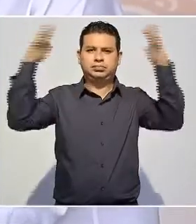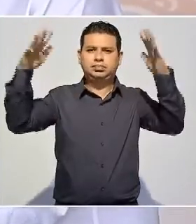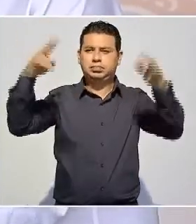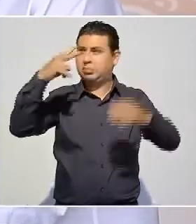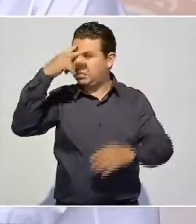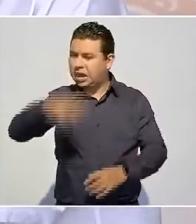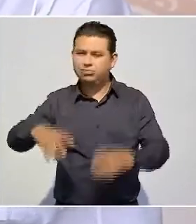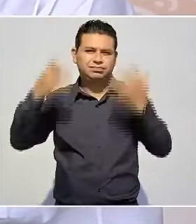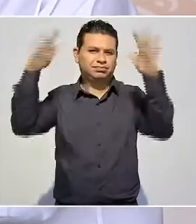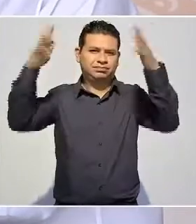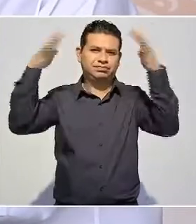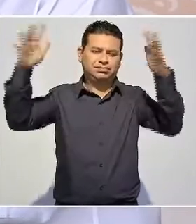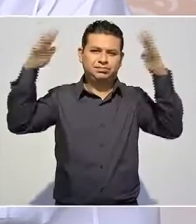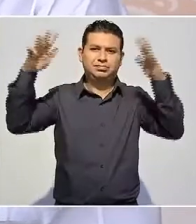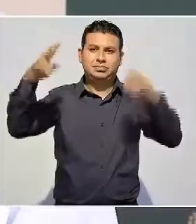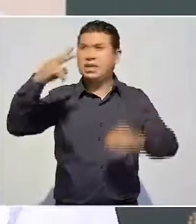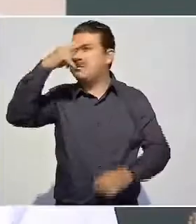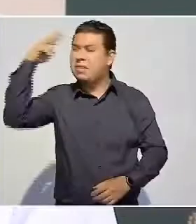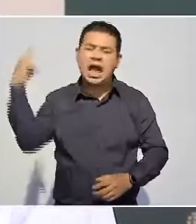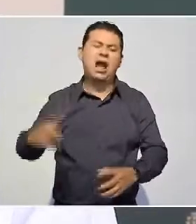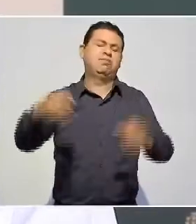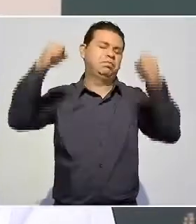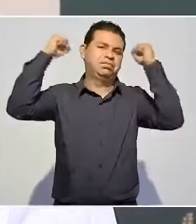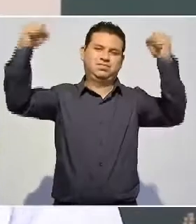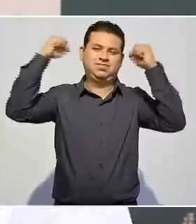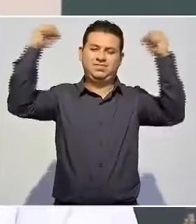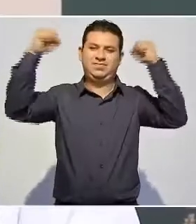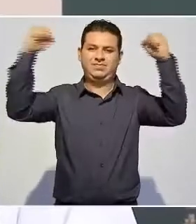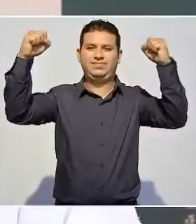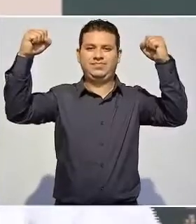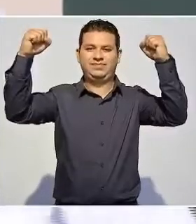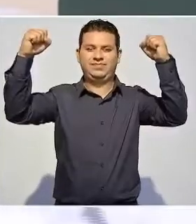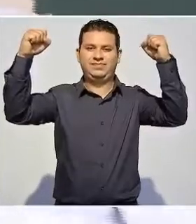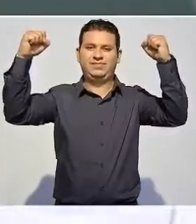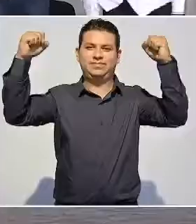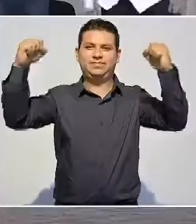¡Viva México! ¡Viva México!